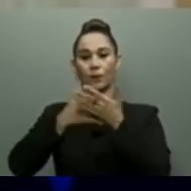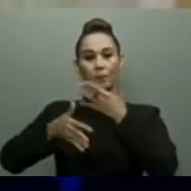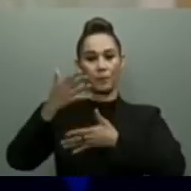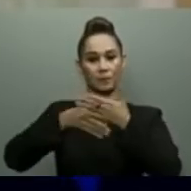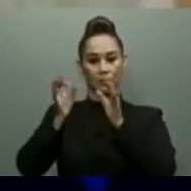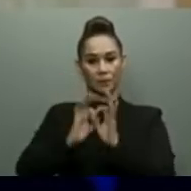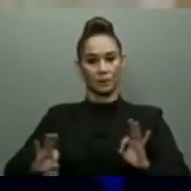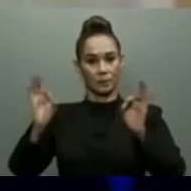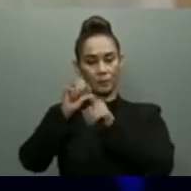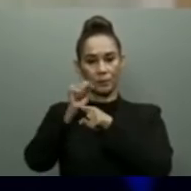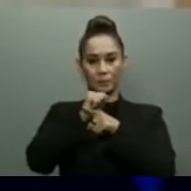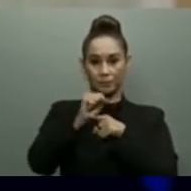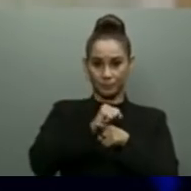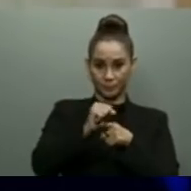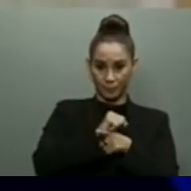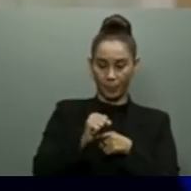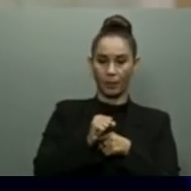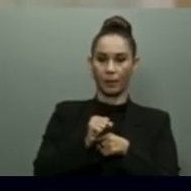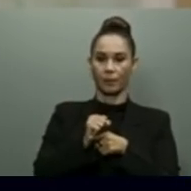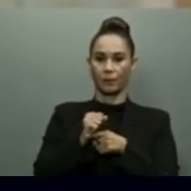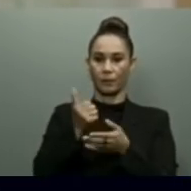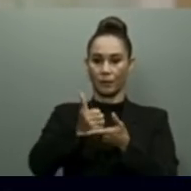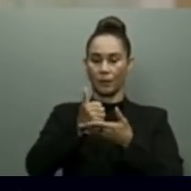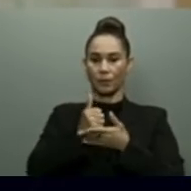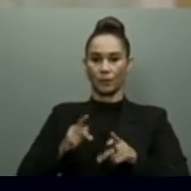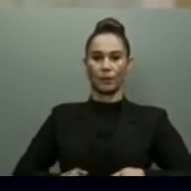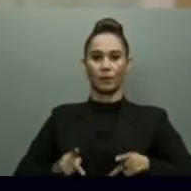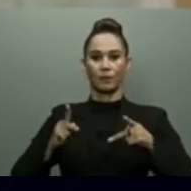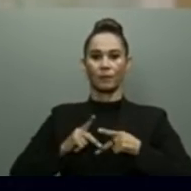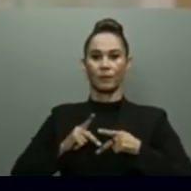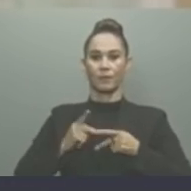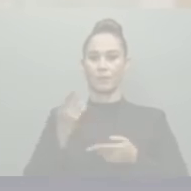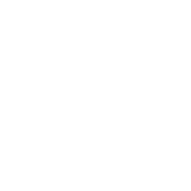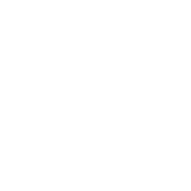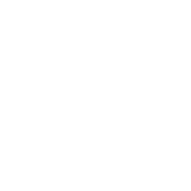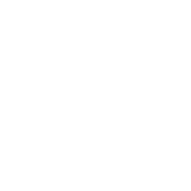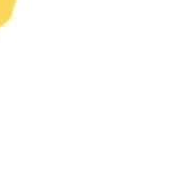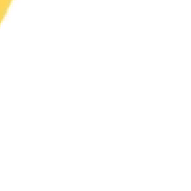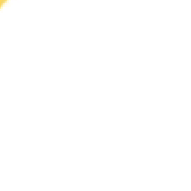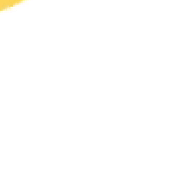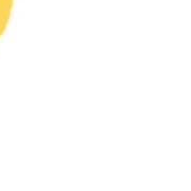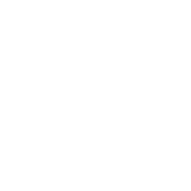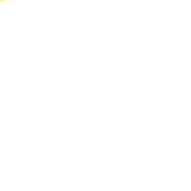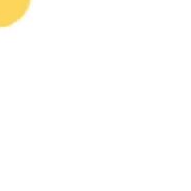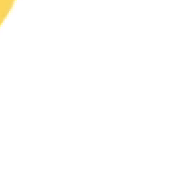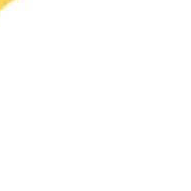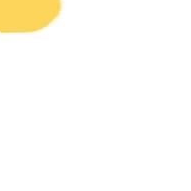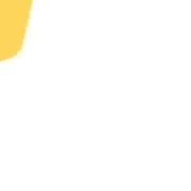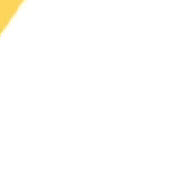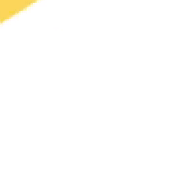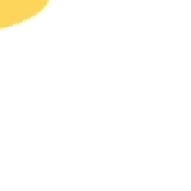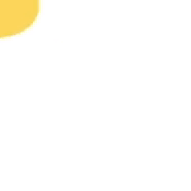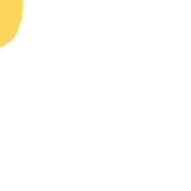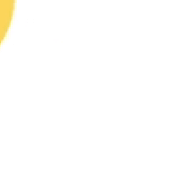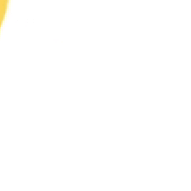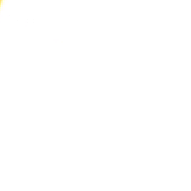esta importante práctica de salvar vidas. Pasen feliz resto del día. Muchas gracias. Gracias.